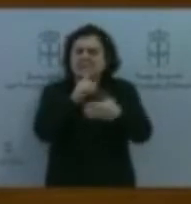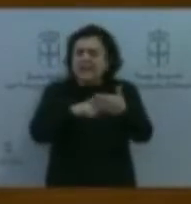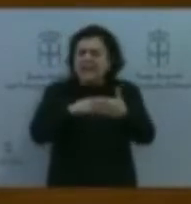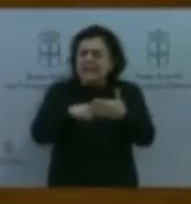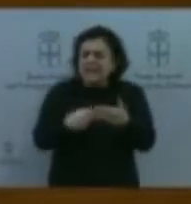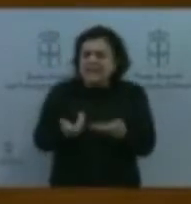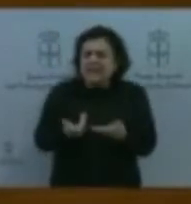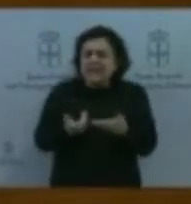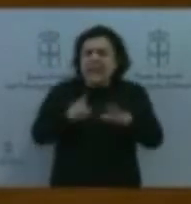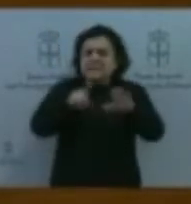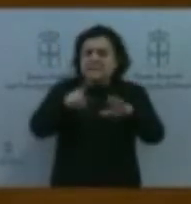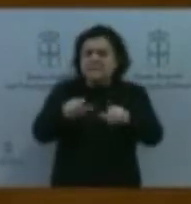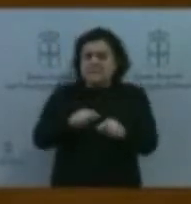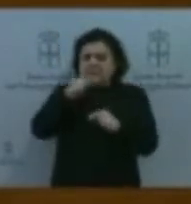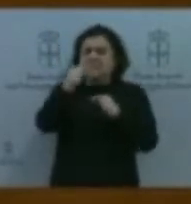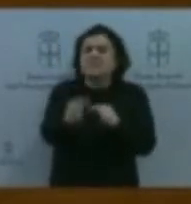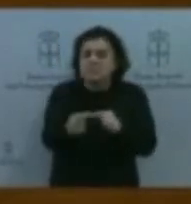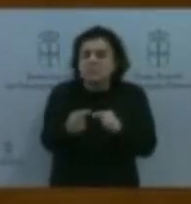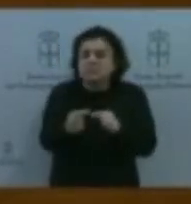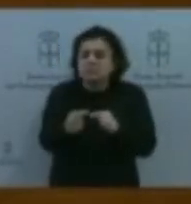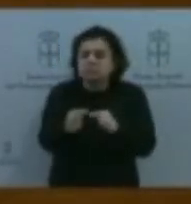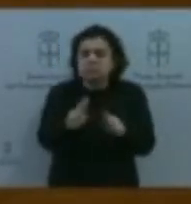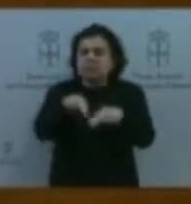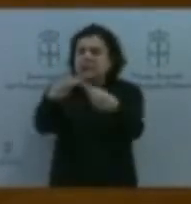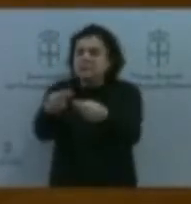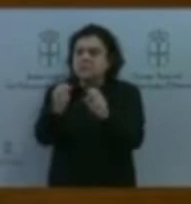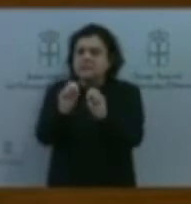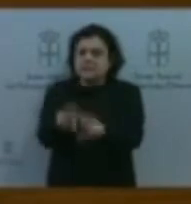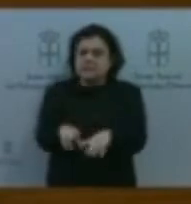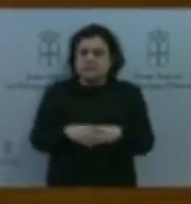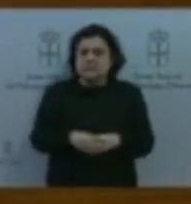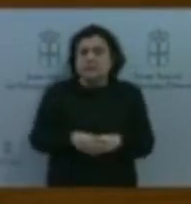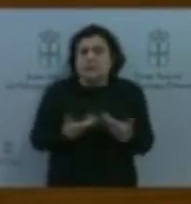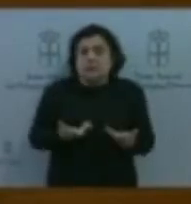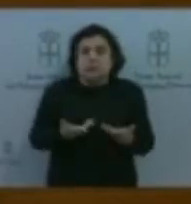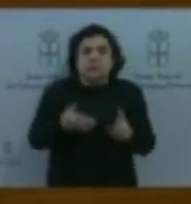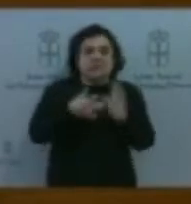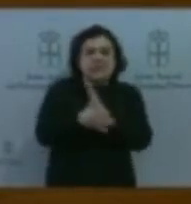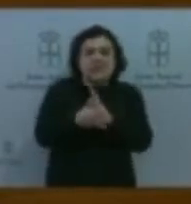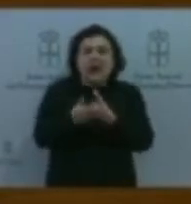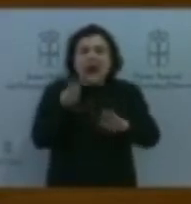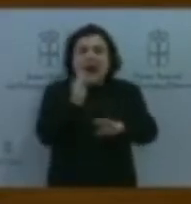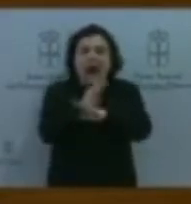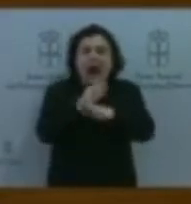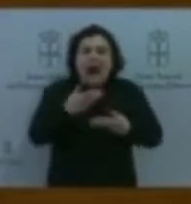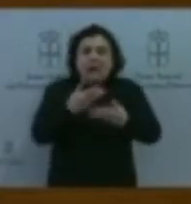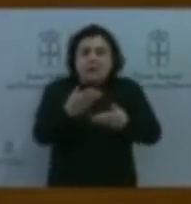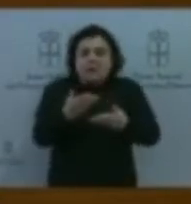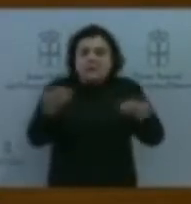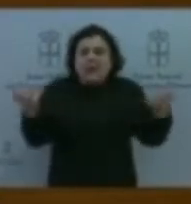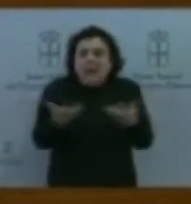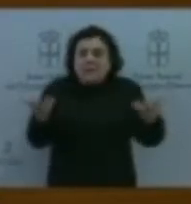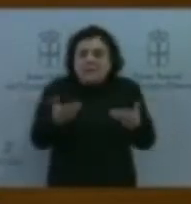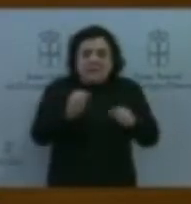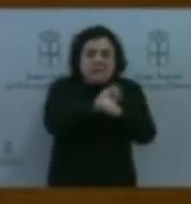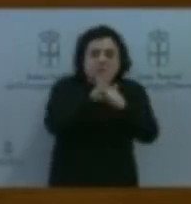resolver. ¿Cómo puede ser que saquemos unas ayudas de emergencia en una situación por el coronavirus y que 6 meses después esas ayudas no lleguen cuando